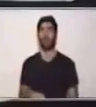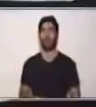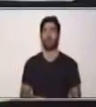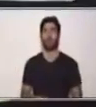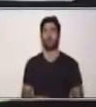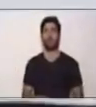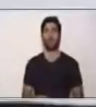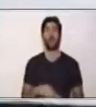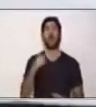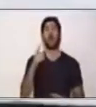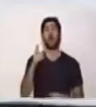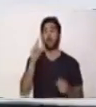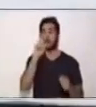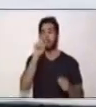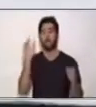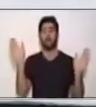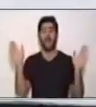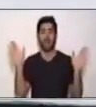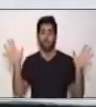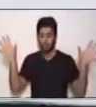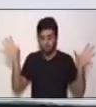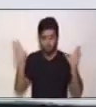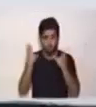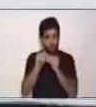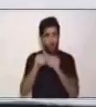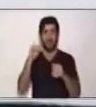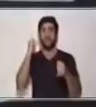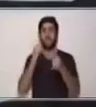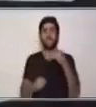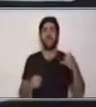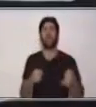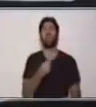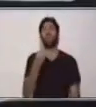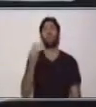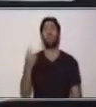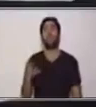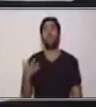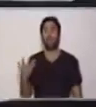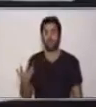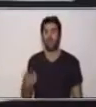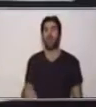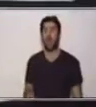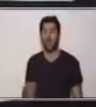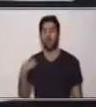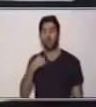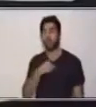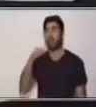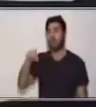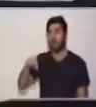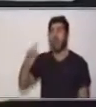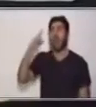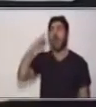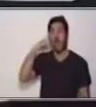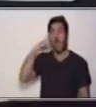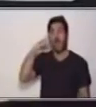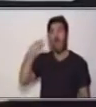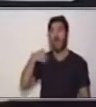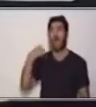¿cuántos pájaros hay al final? Entonces, a raíz de eso, es donde yo vengo y tengo